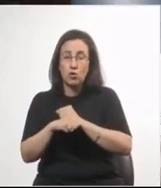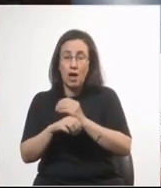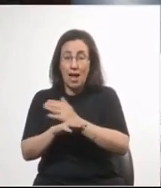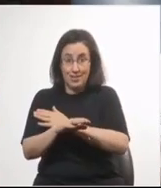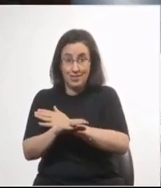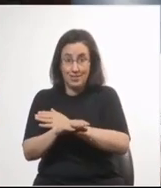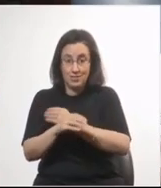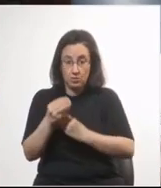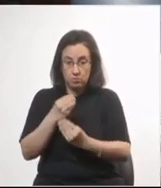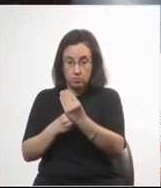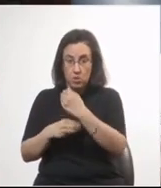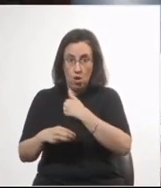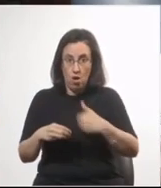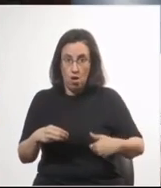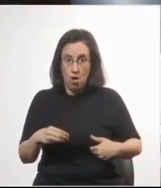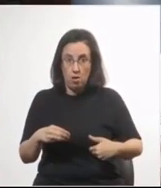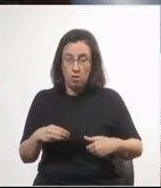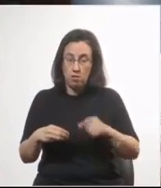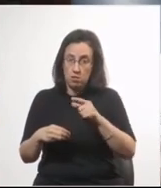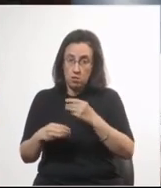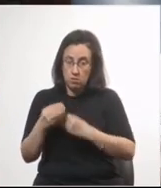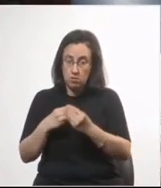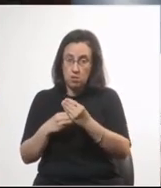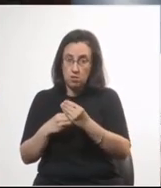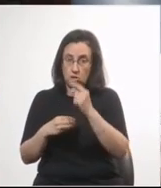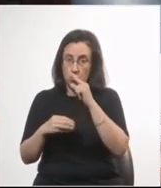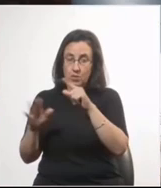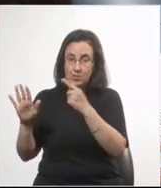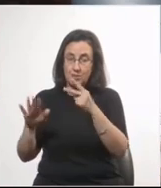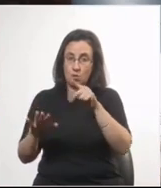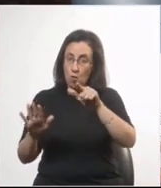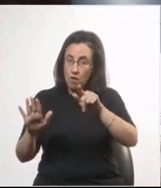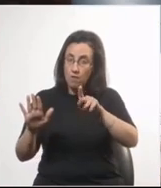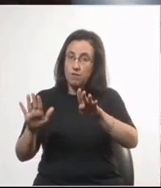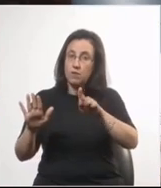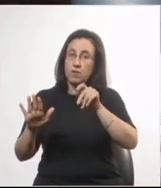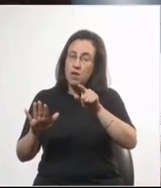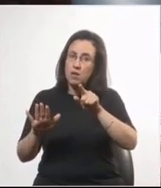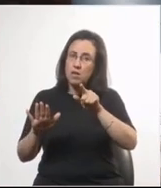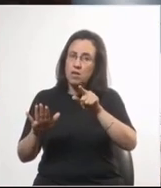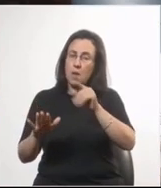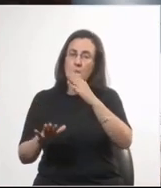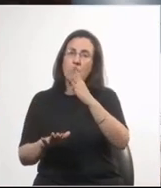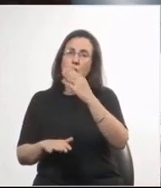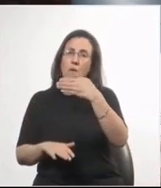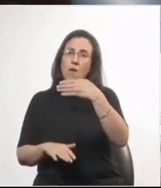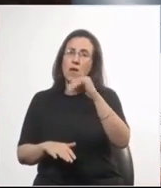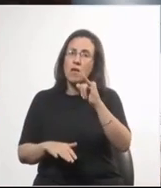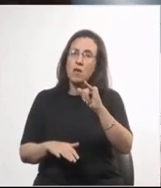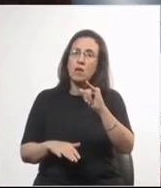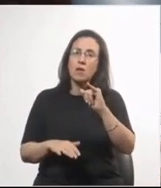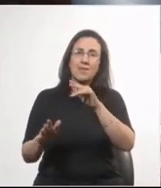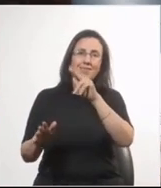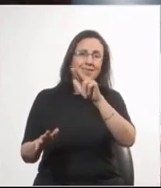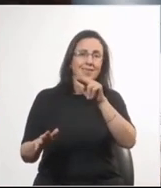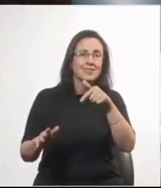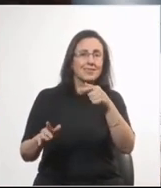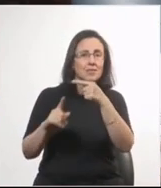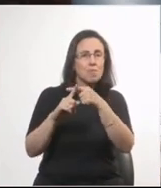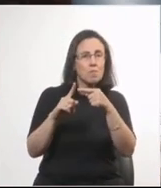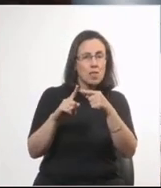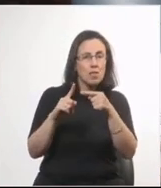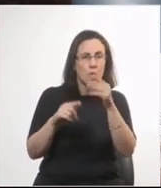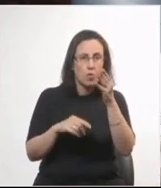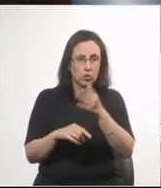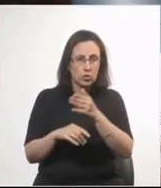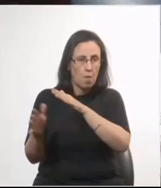gobierno, tenemos que el Producto Bruto Interno estuvo en el 2022 un 3,5%, un poco